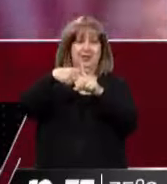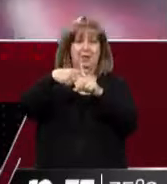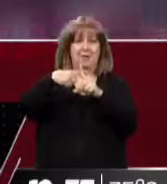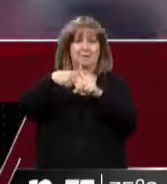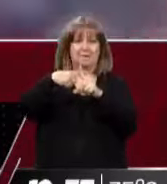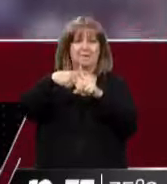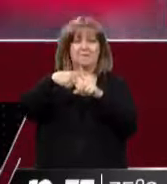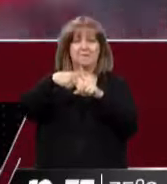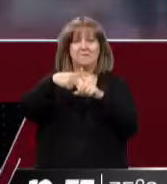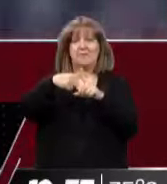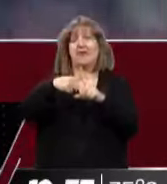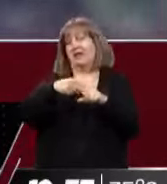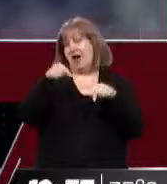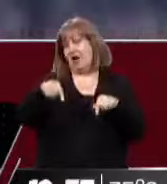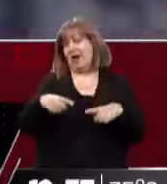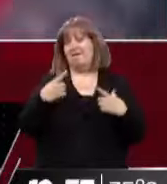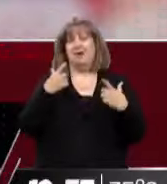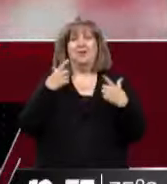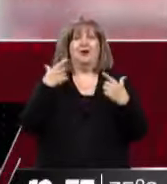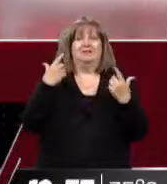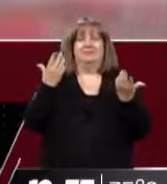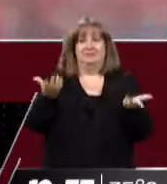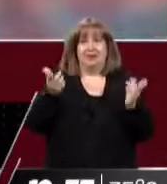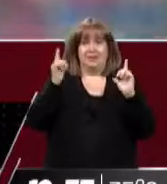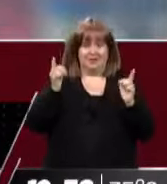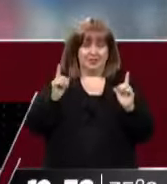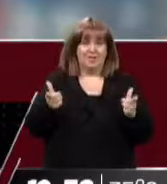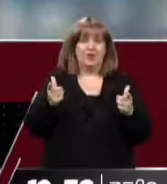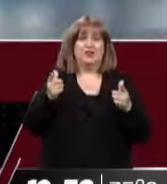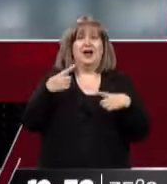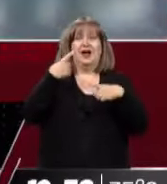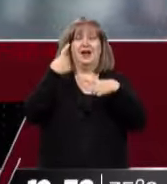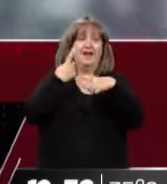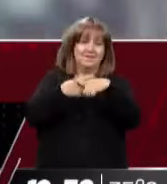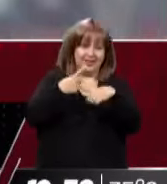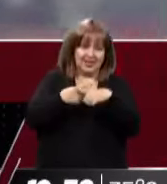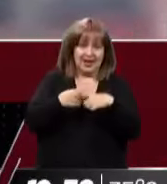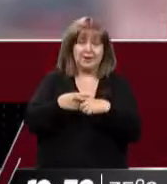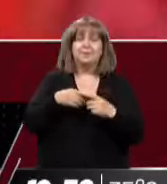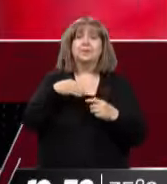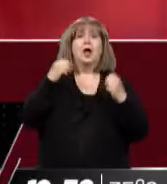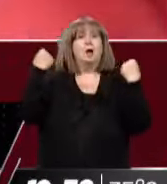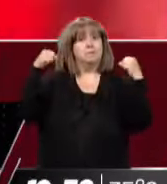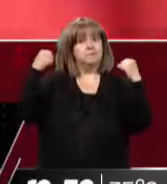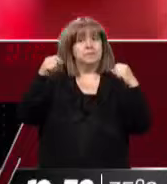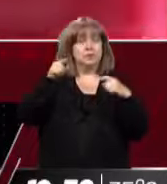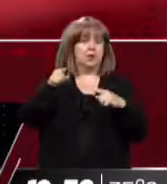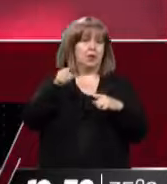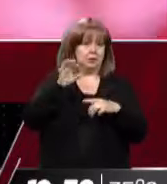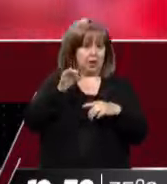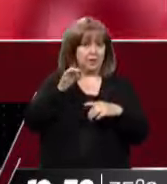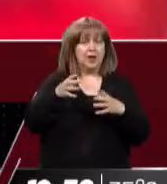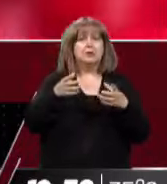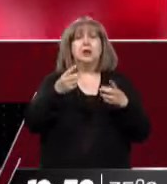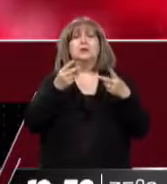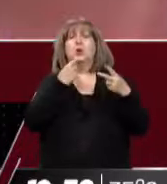y podemos festejar No claro el mérito está en haber llegado no y haber armado un plantel para un torneo tan difícil también y